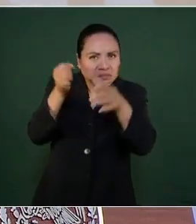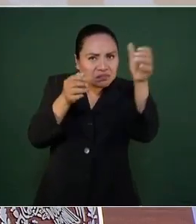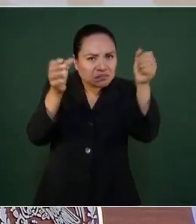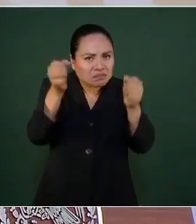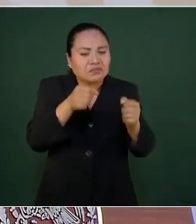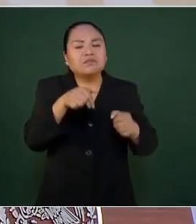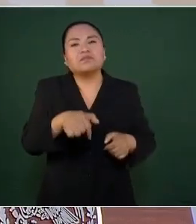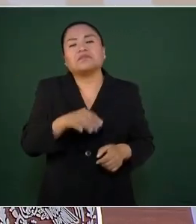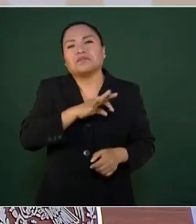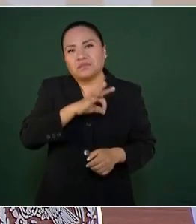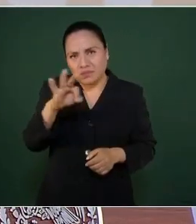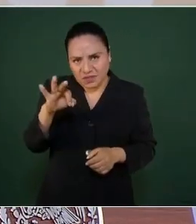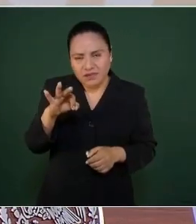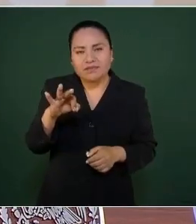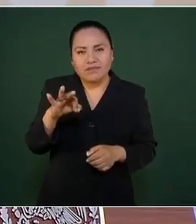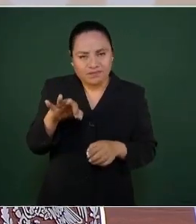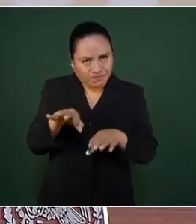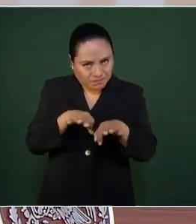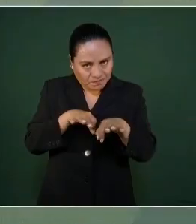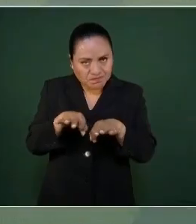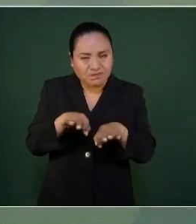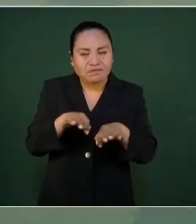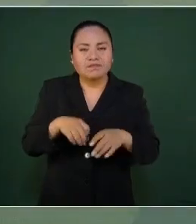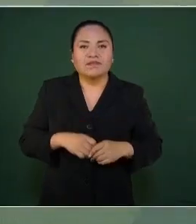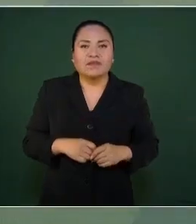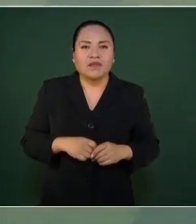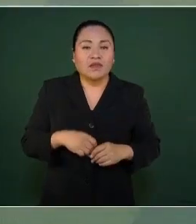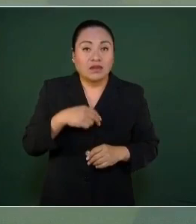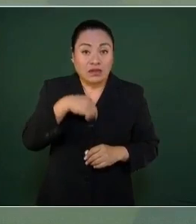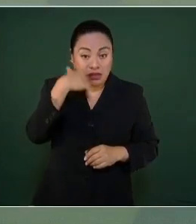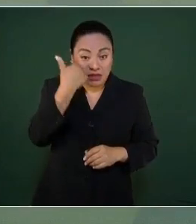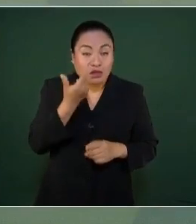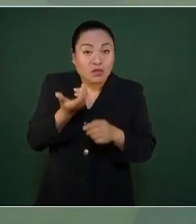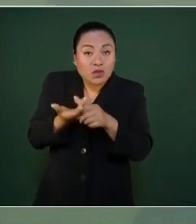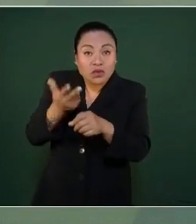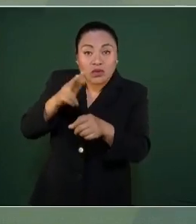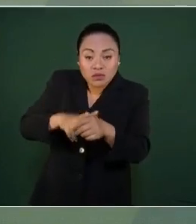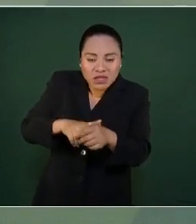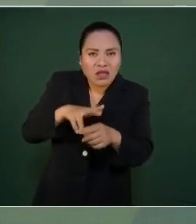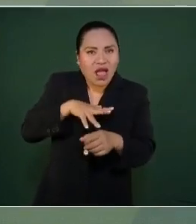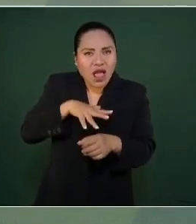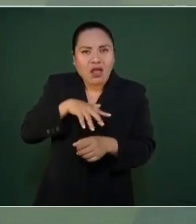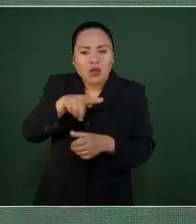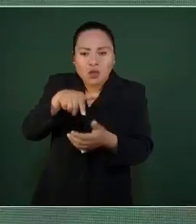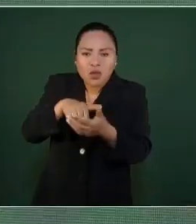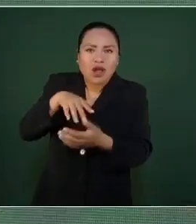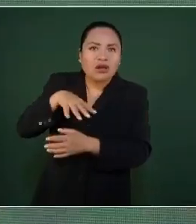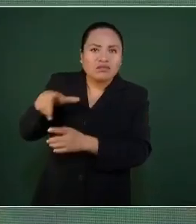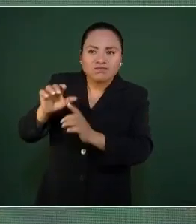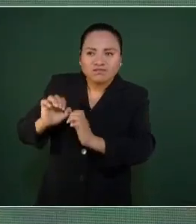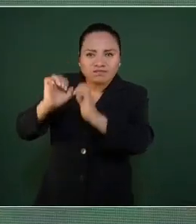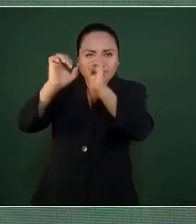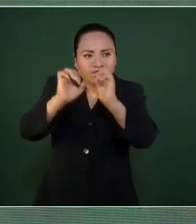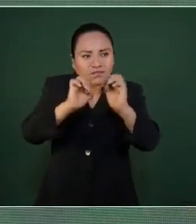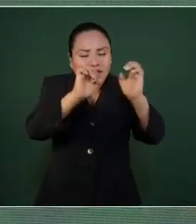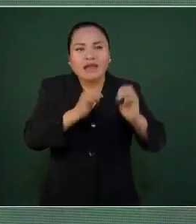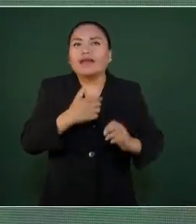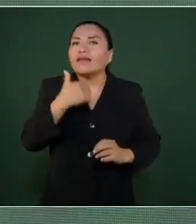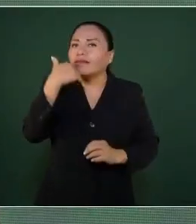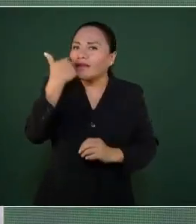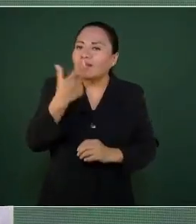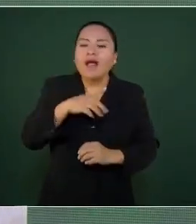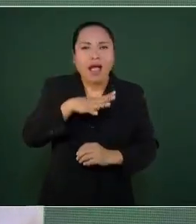pero queremos que los centros de salud, los hospitales, tengan los médicos.